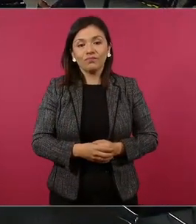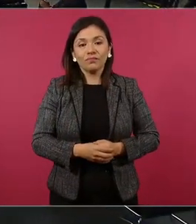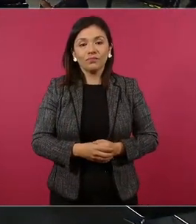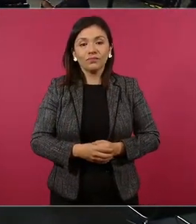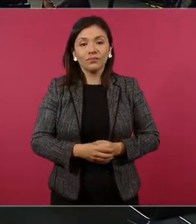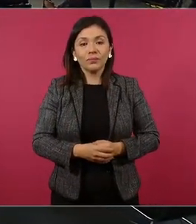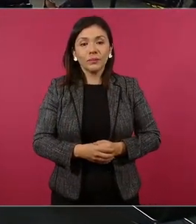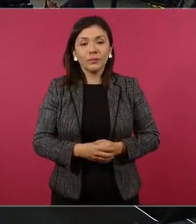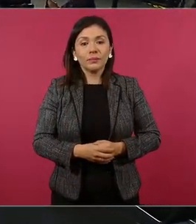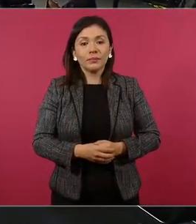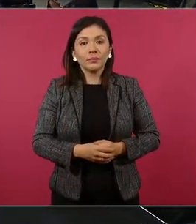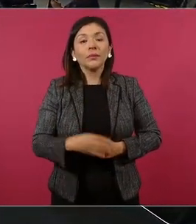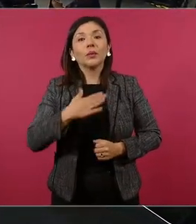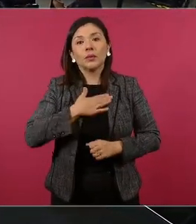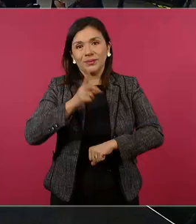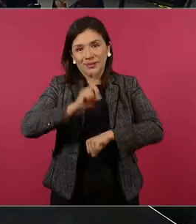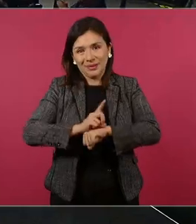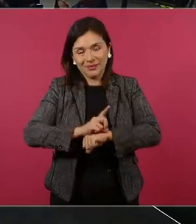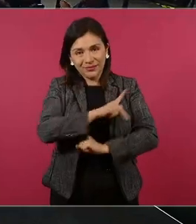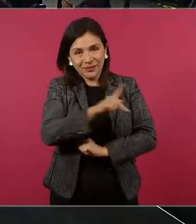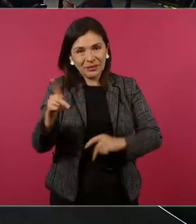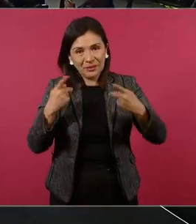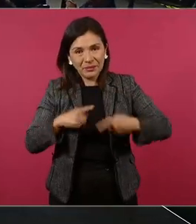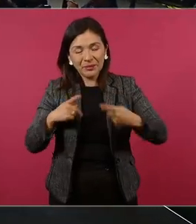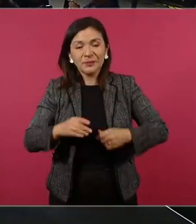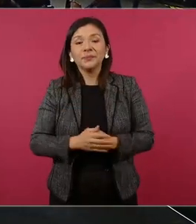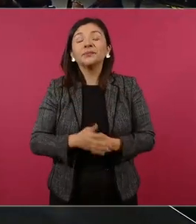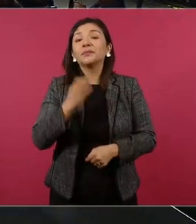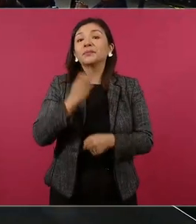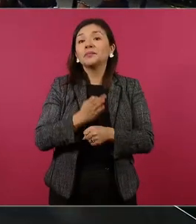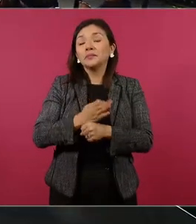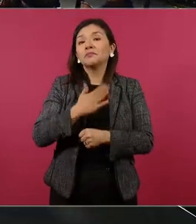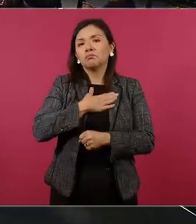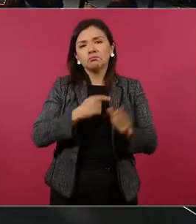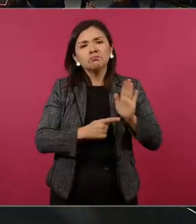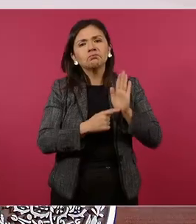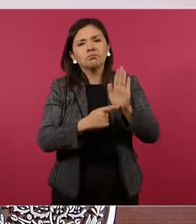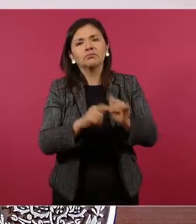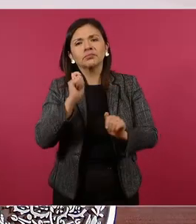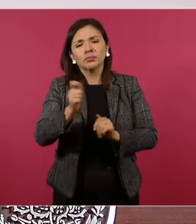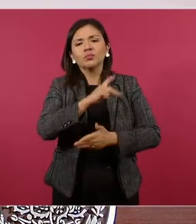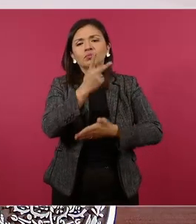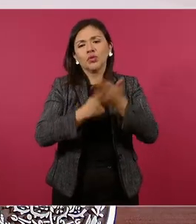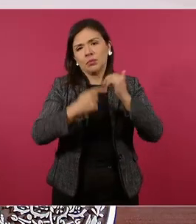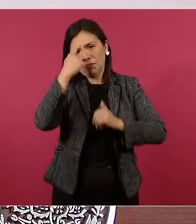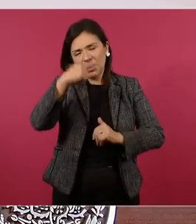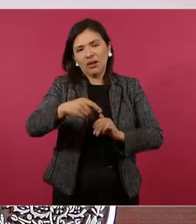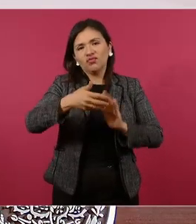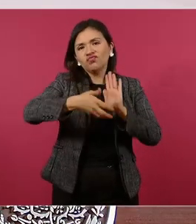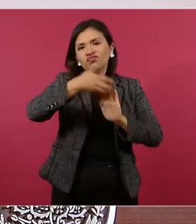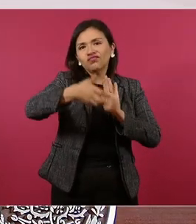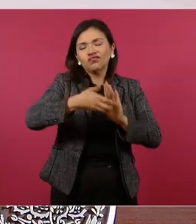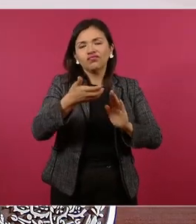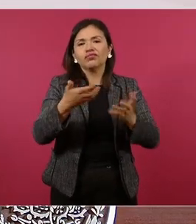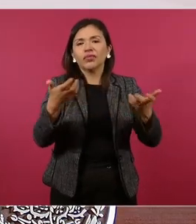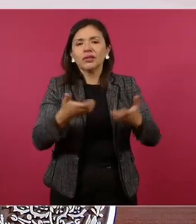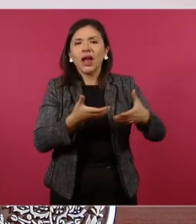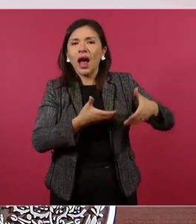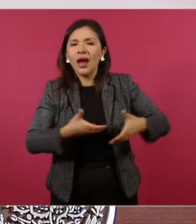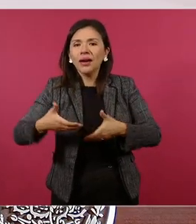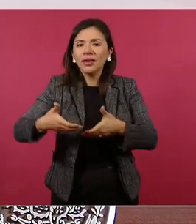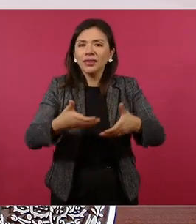Presidente buenos días a todos vamos a presentar el programa de infraestructura de